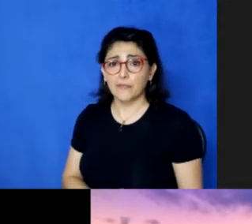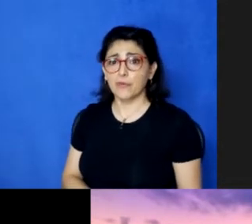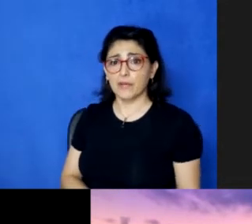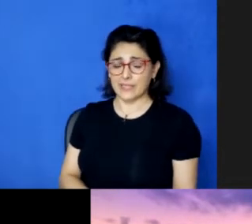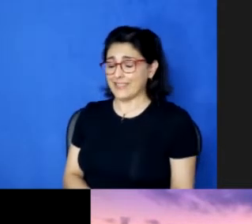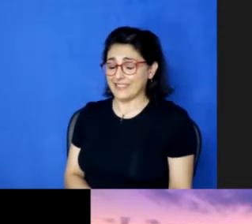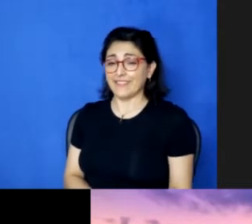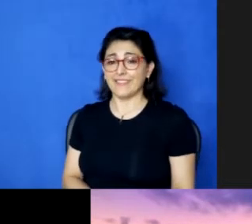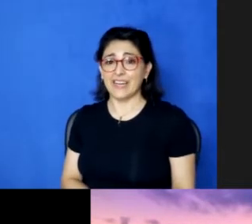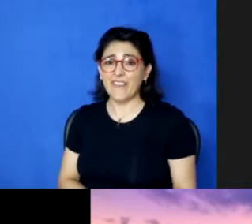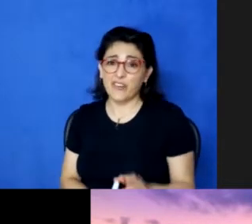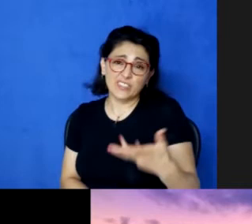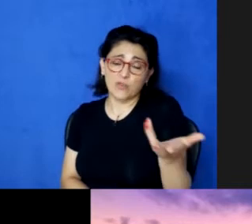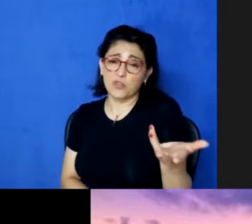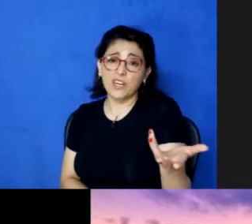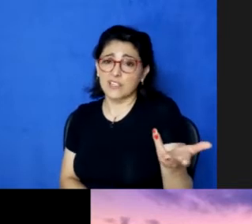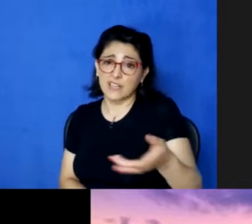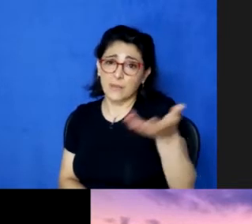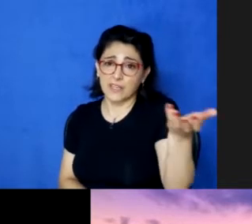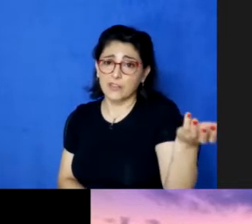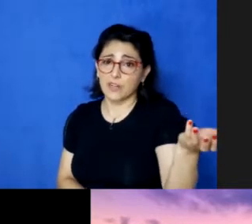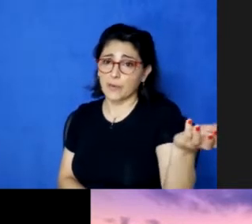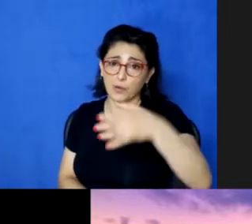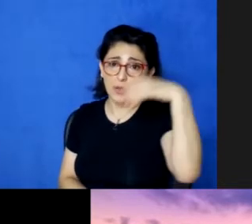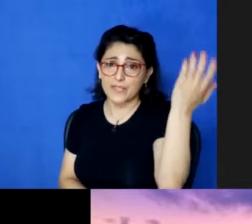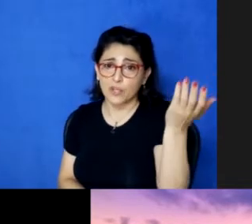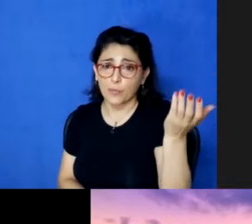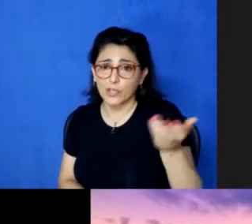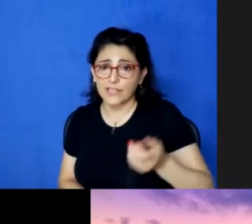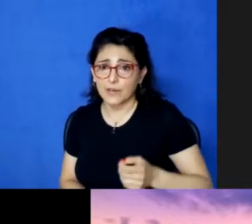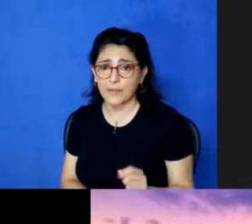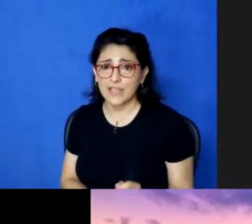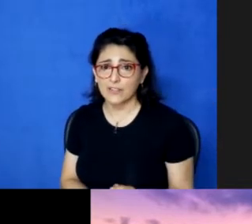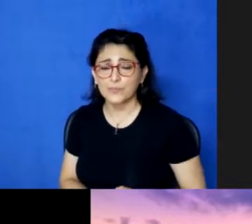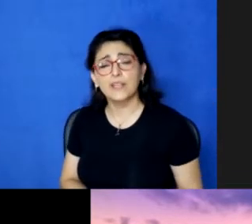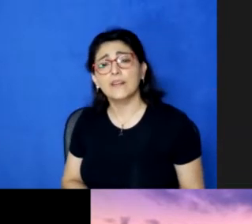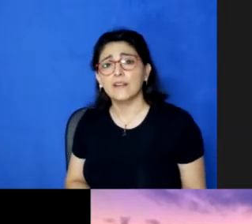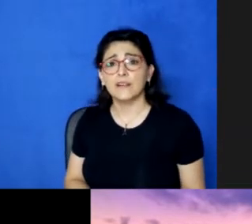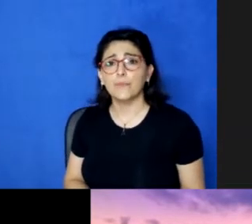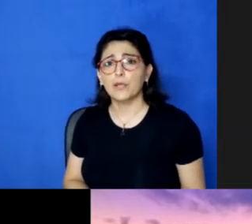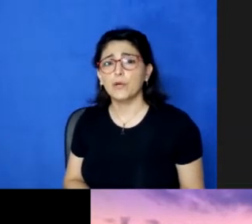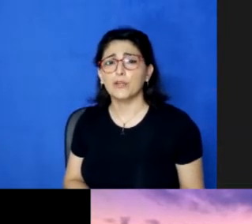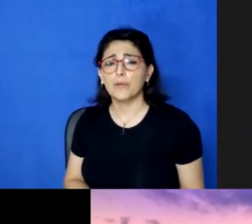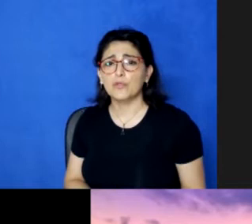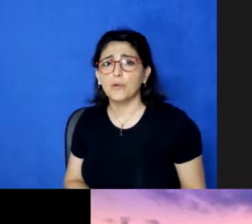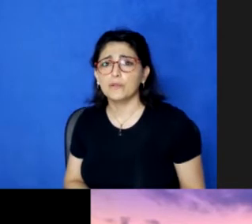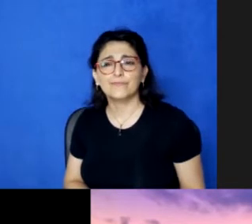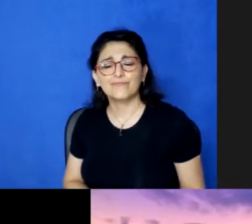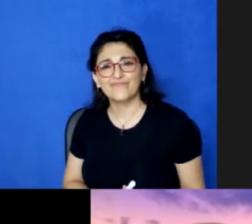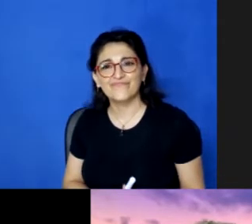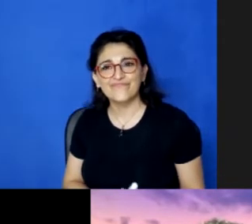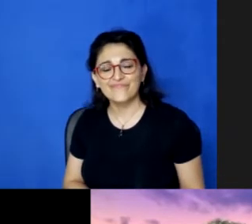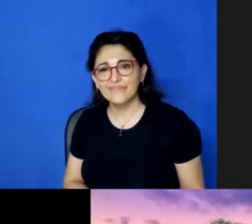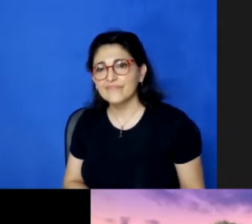atravesaste y fue, era feo hasta escucharte, así que imagino que para vos debe haber sido peor que le estabas pasando. Pero no, bueno, de verdad